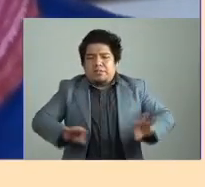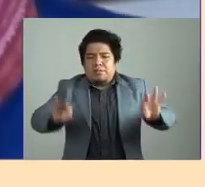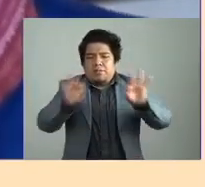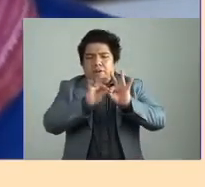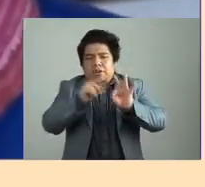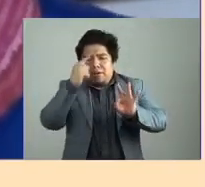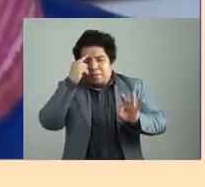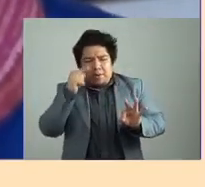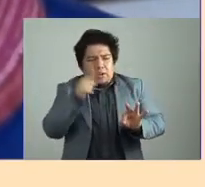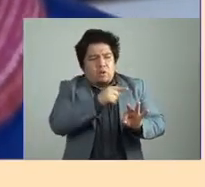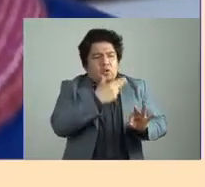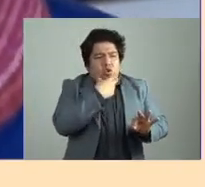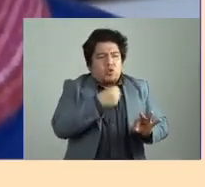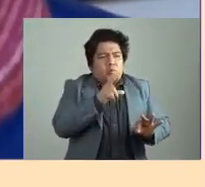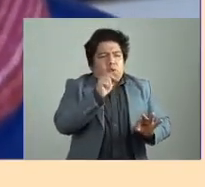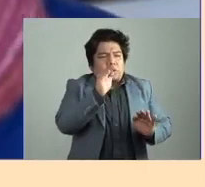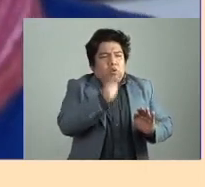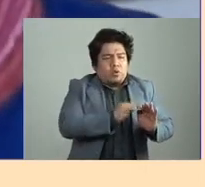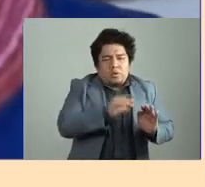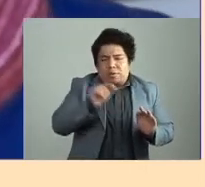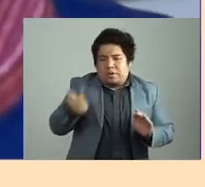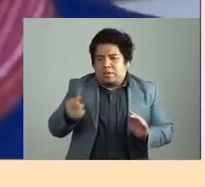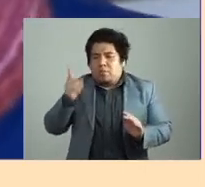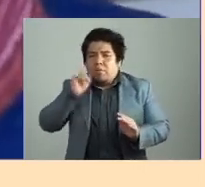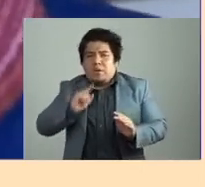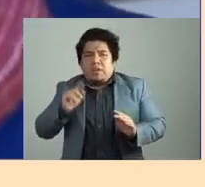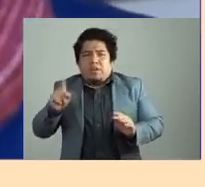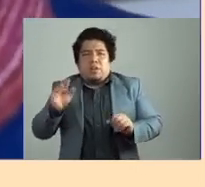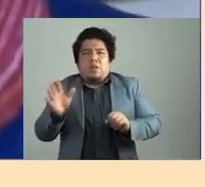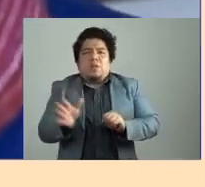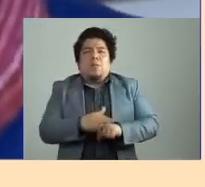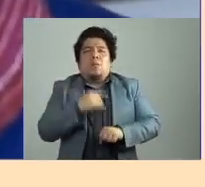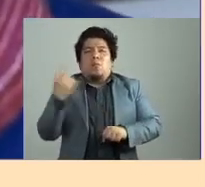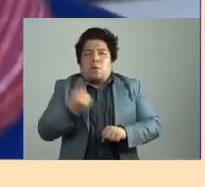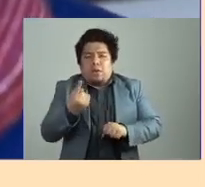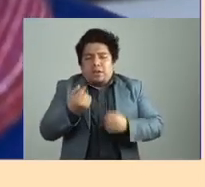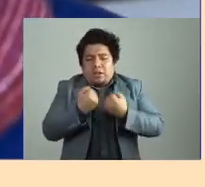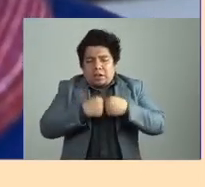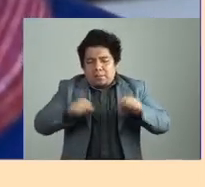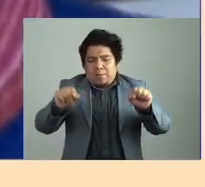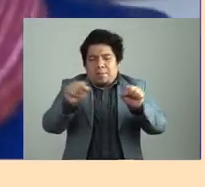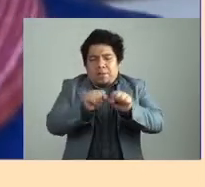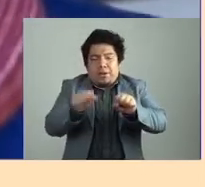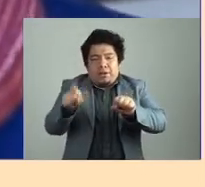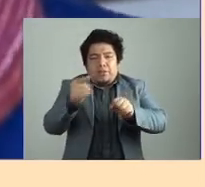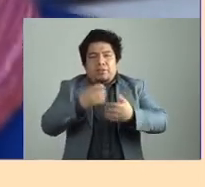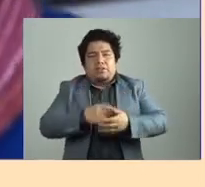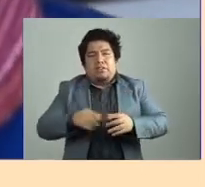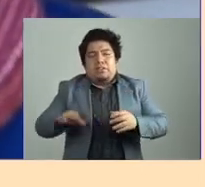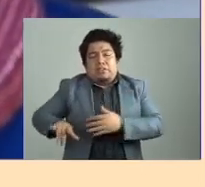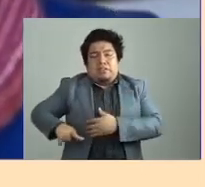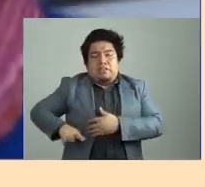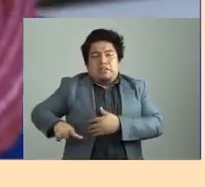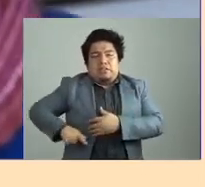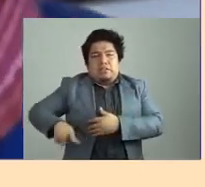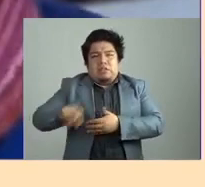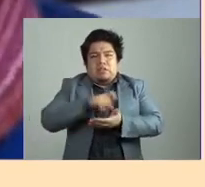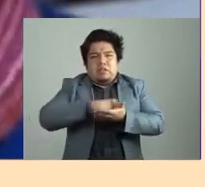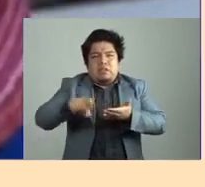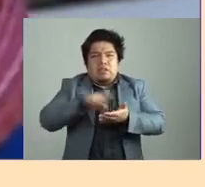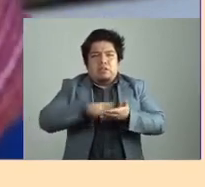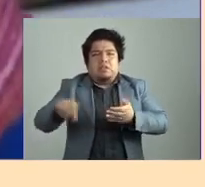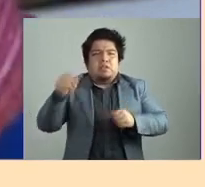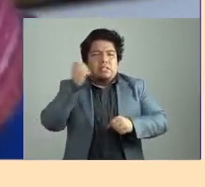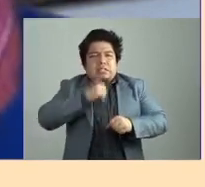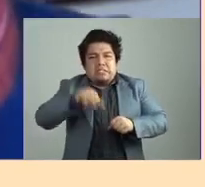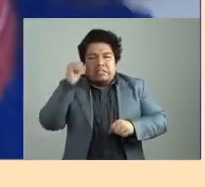porque no en la historia de la sociedad capitalista siempre las mujeres han tenido una